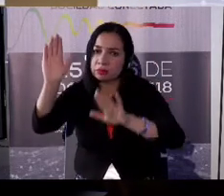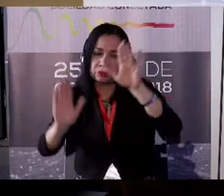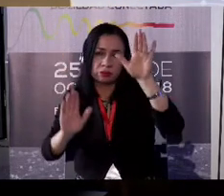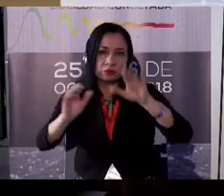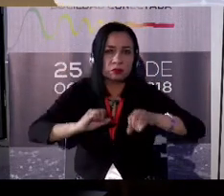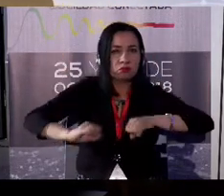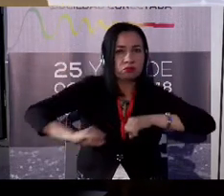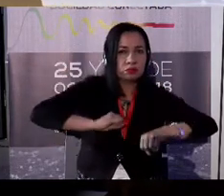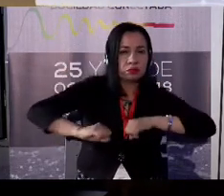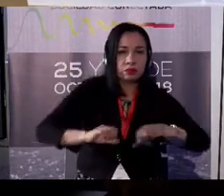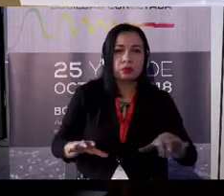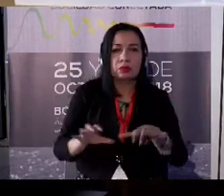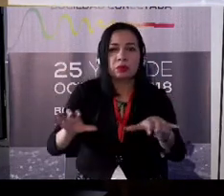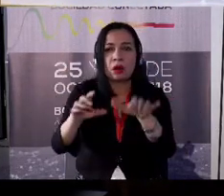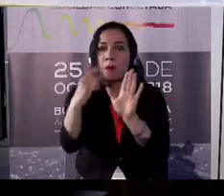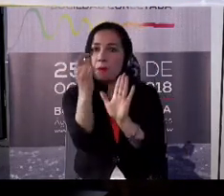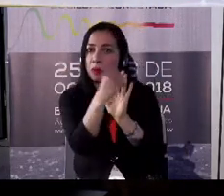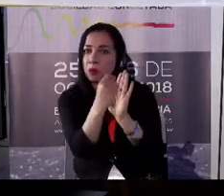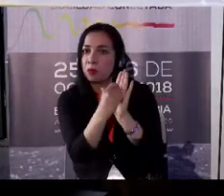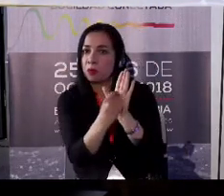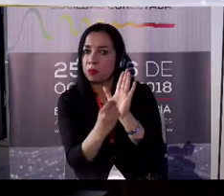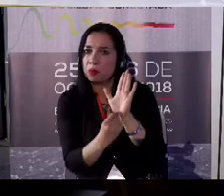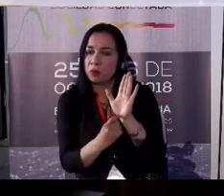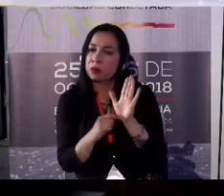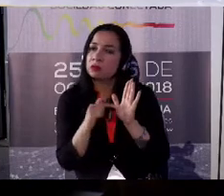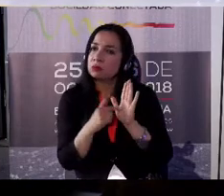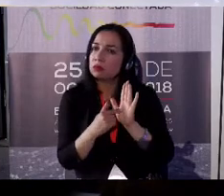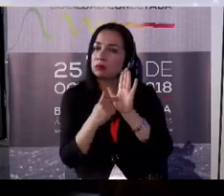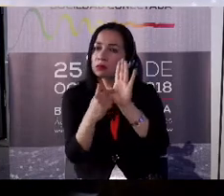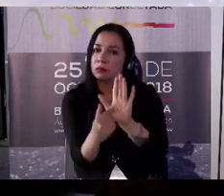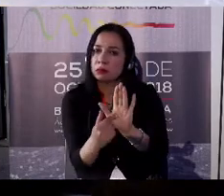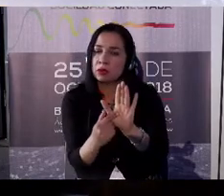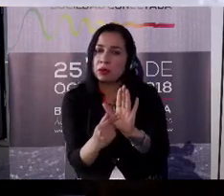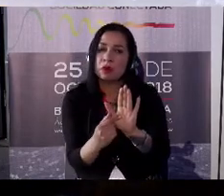puntos. Y si dejan de